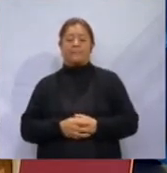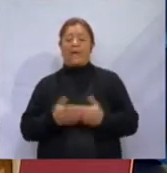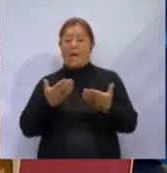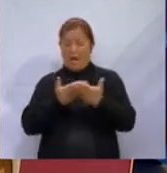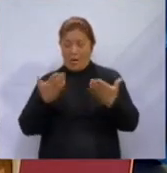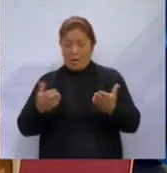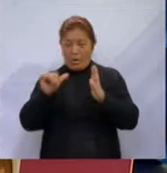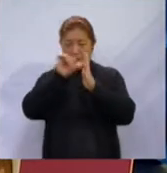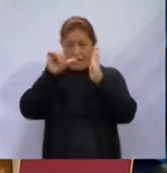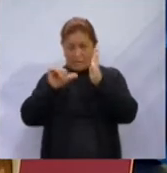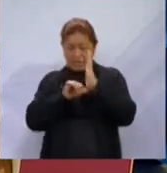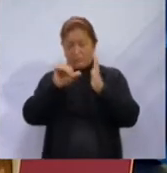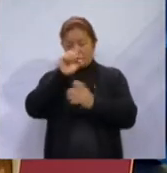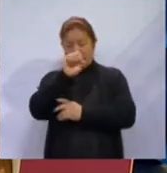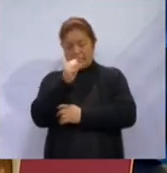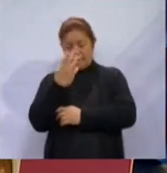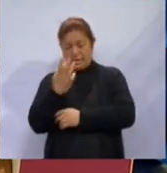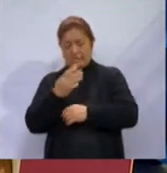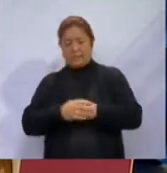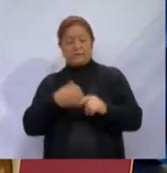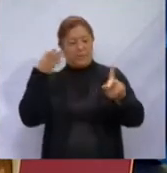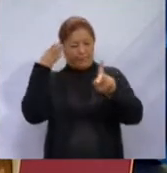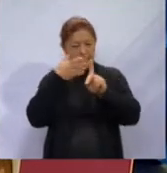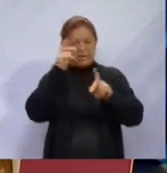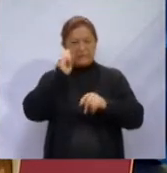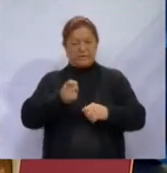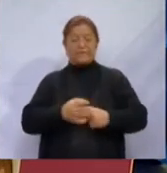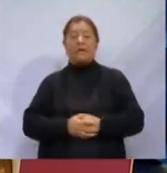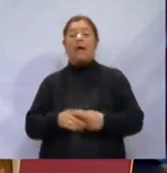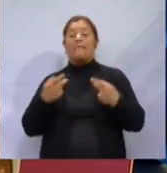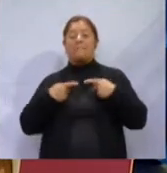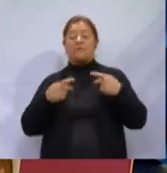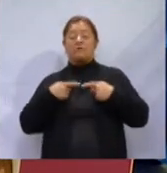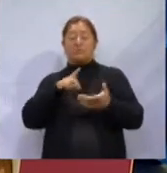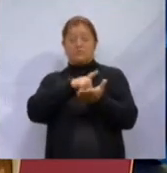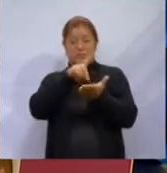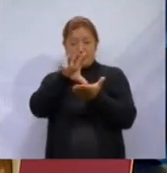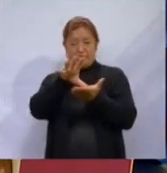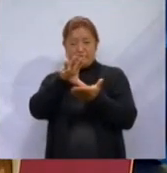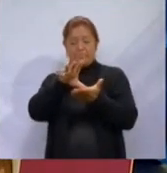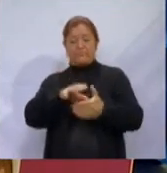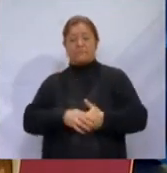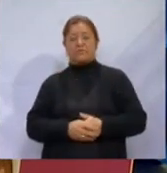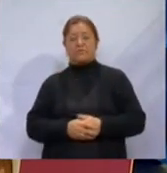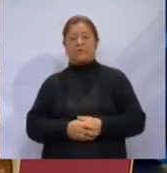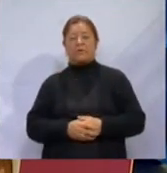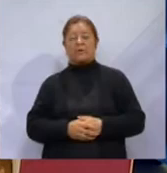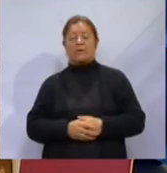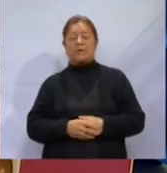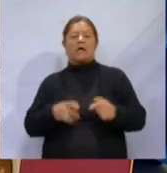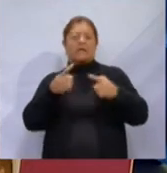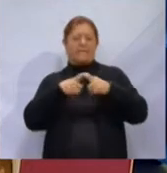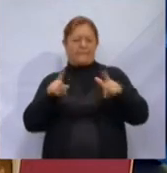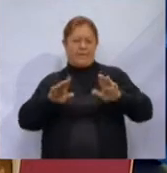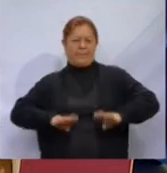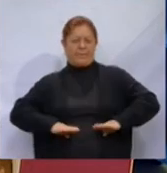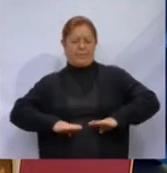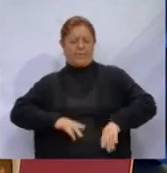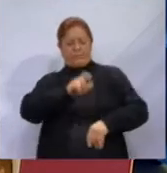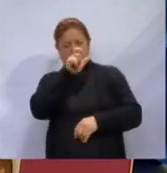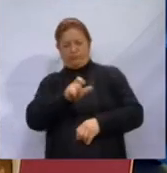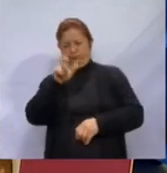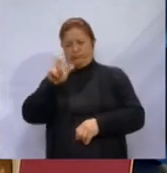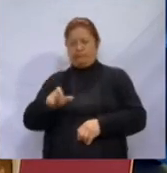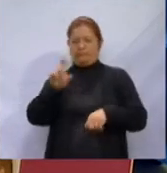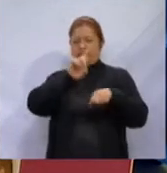artículo 63, que hace referencia a las personas con discapacidad y varios aspectos de su vida cotidiana.